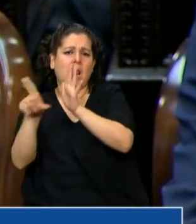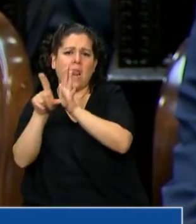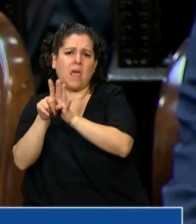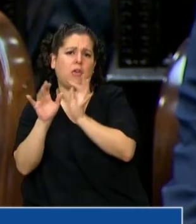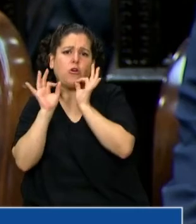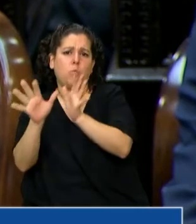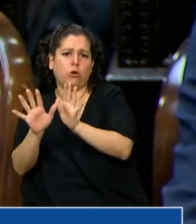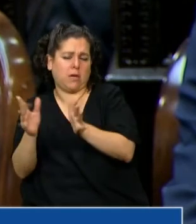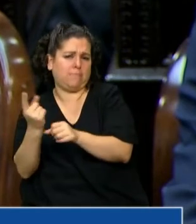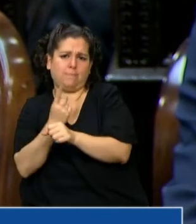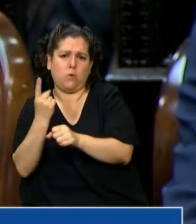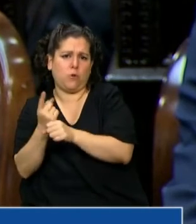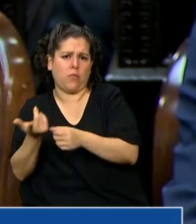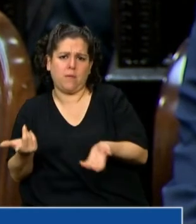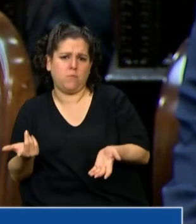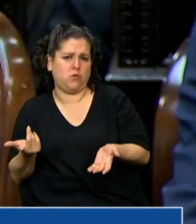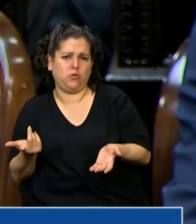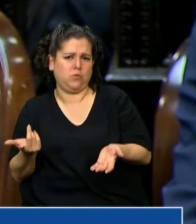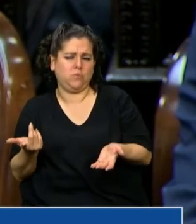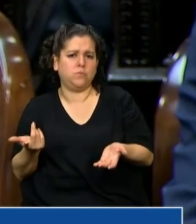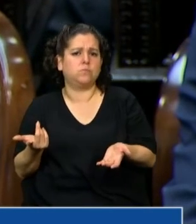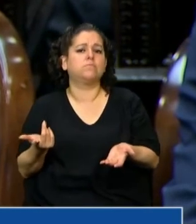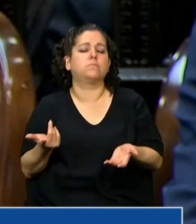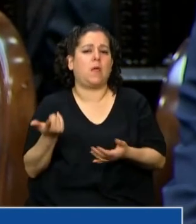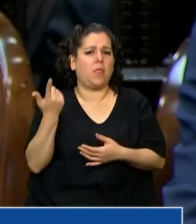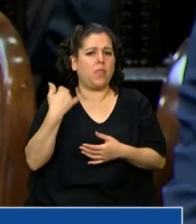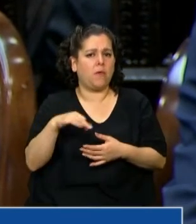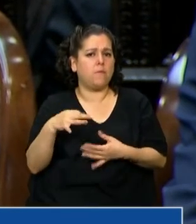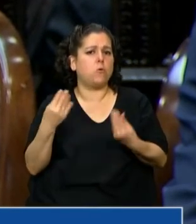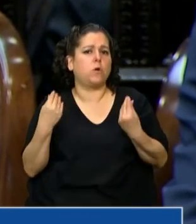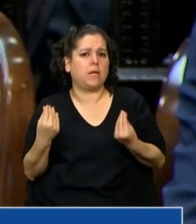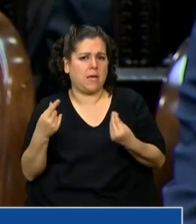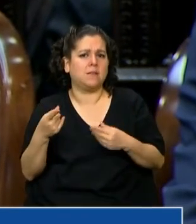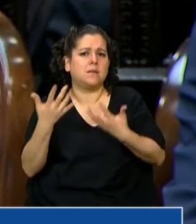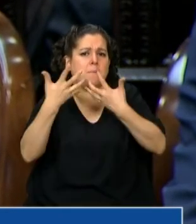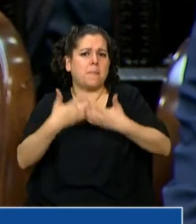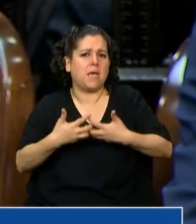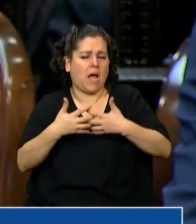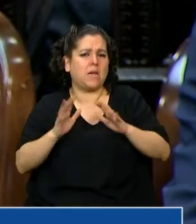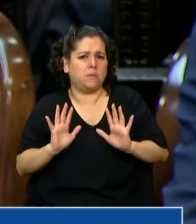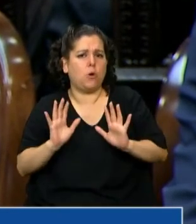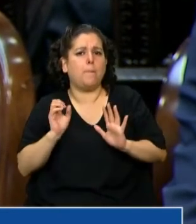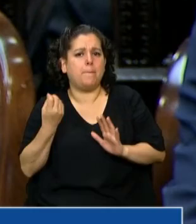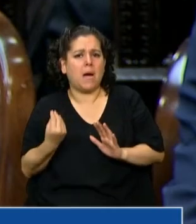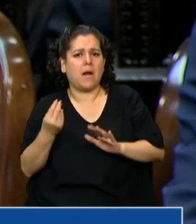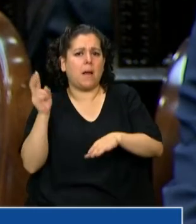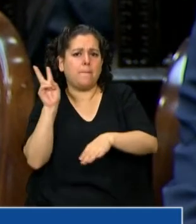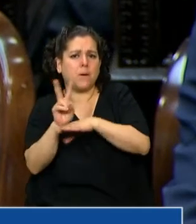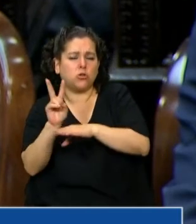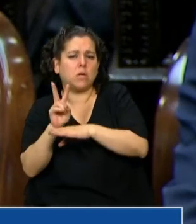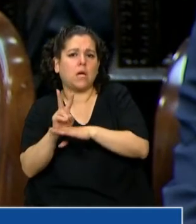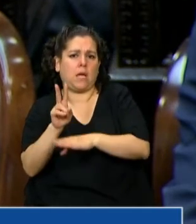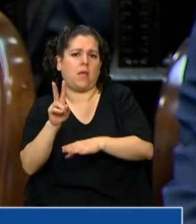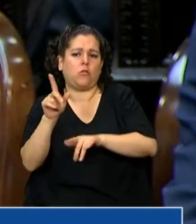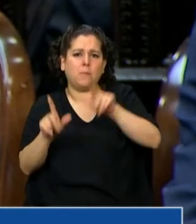más fuerte, la de los leones, sino que justamente generar los mecanismos para, protegiendo a la parte